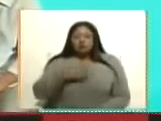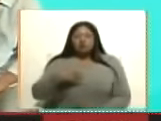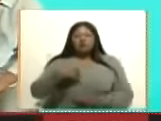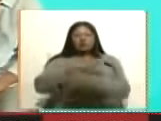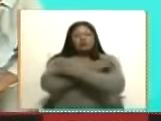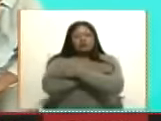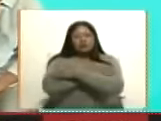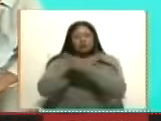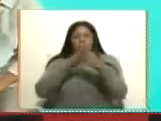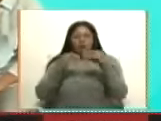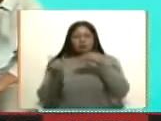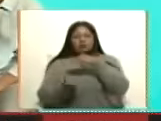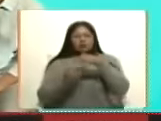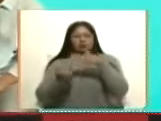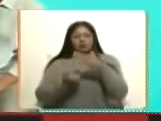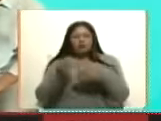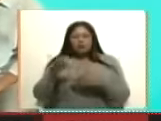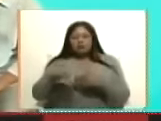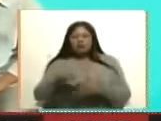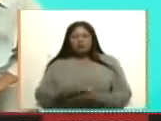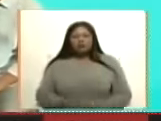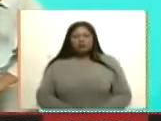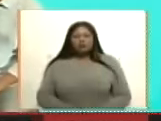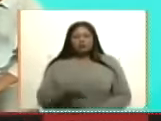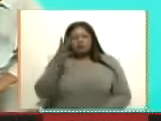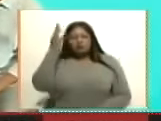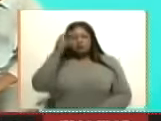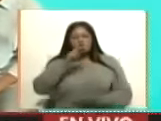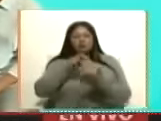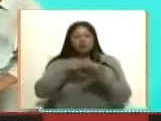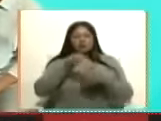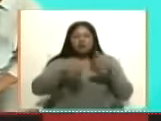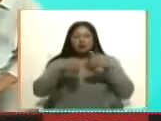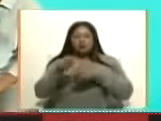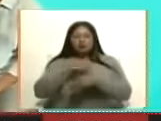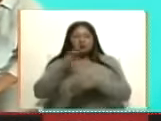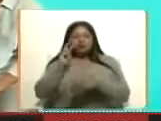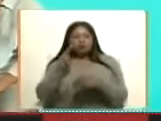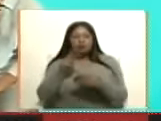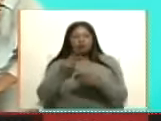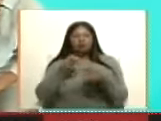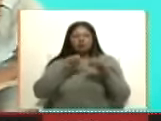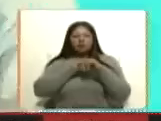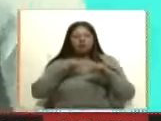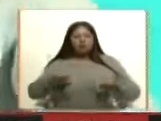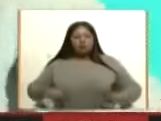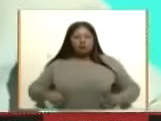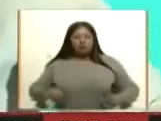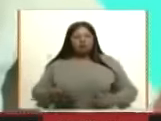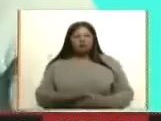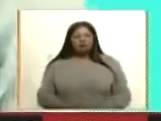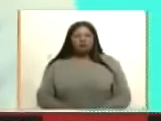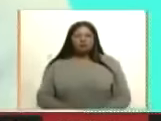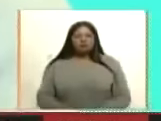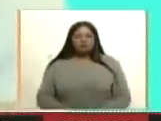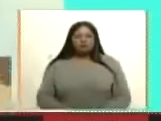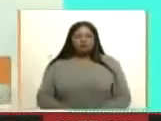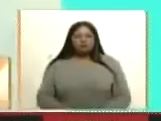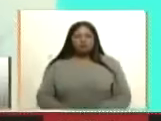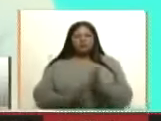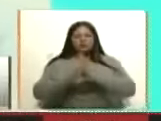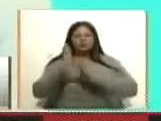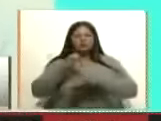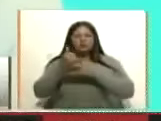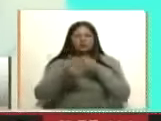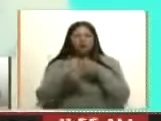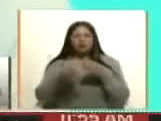todas las instituciones del estado especialmente al consejo nacional electoral a las fuerzas armadas y el desarrollo del plan República